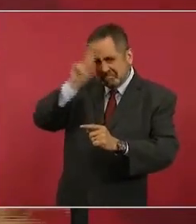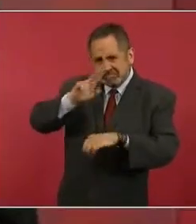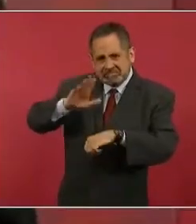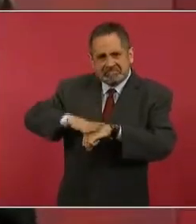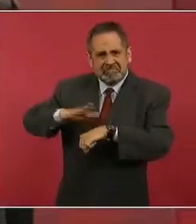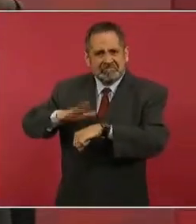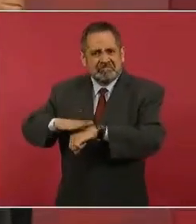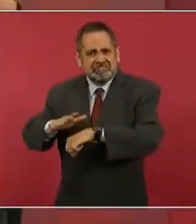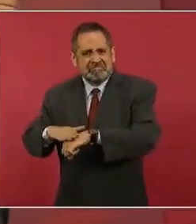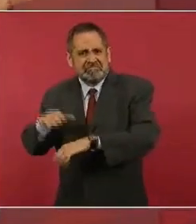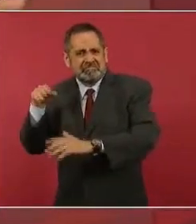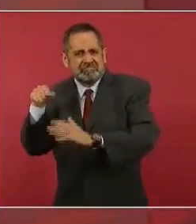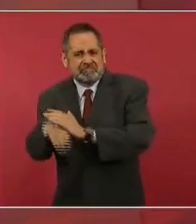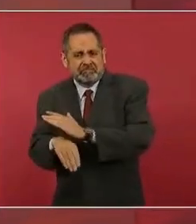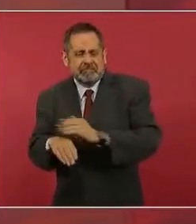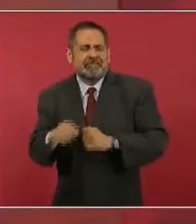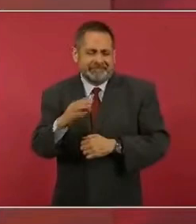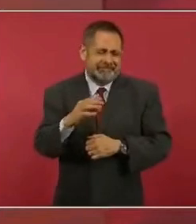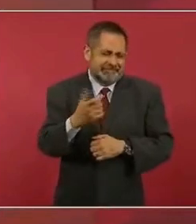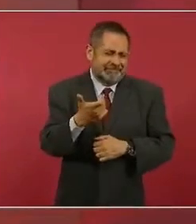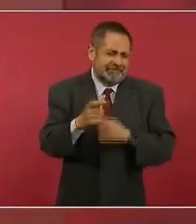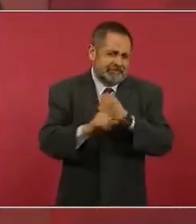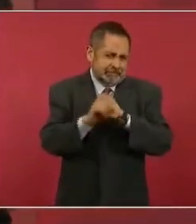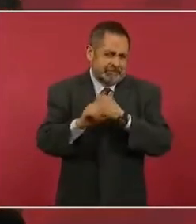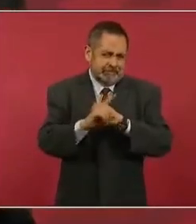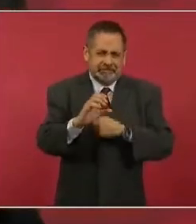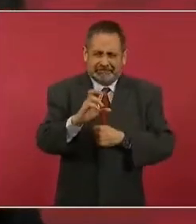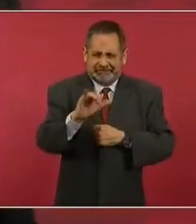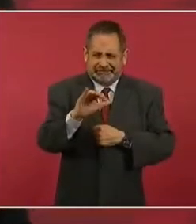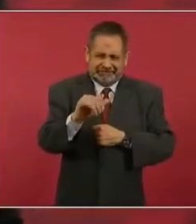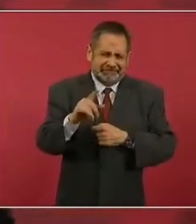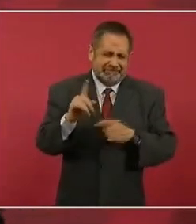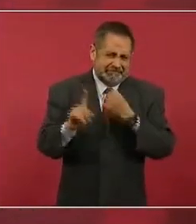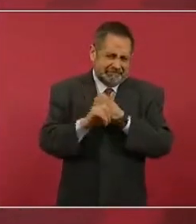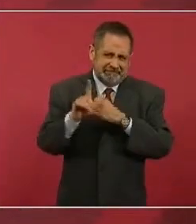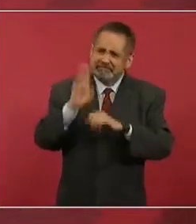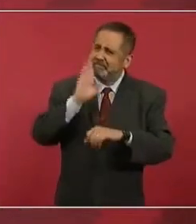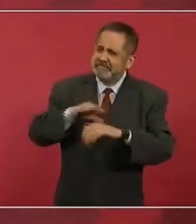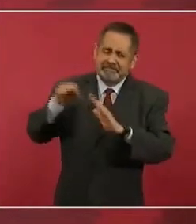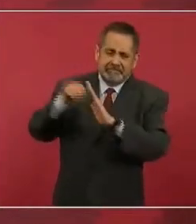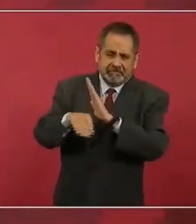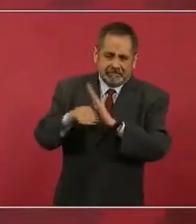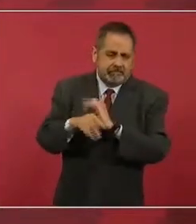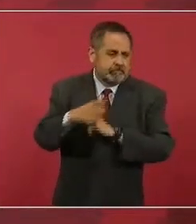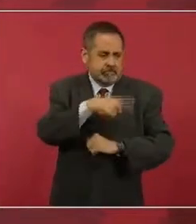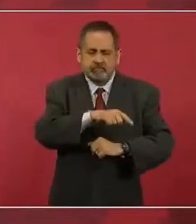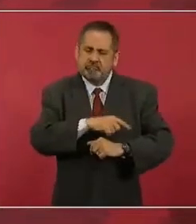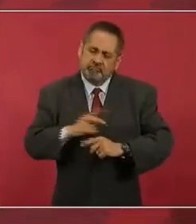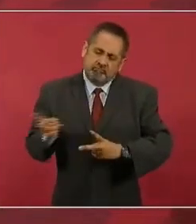No solo crisis económica o, como ya dije, saqueo,